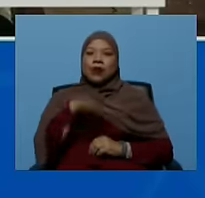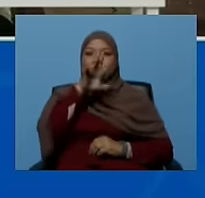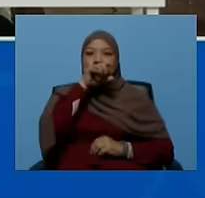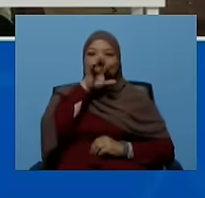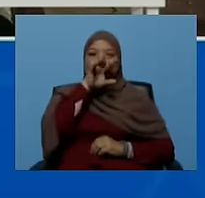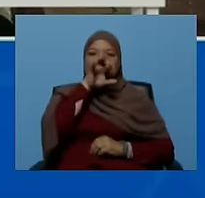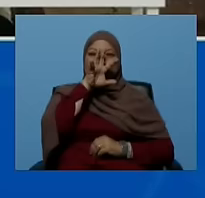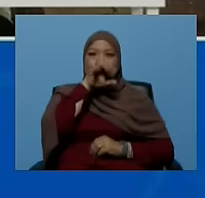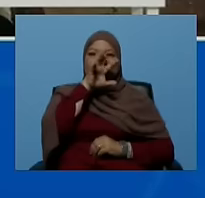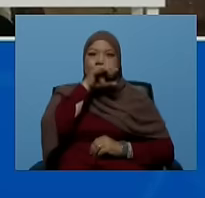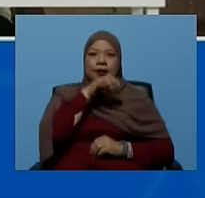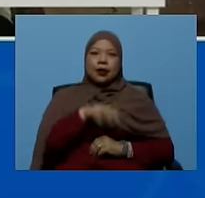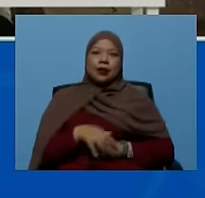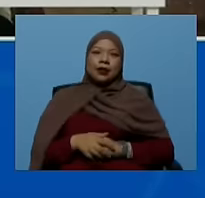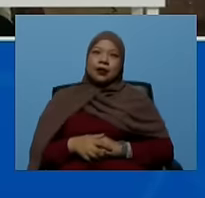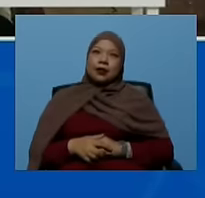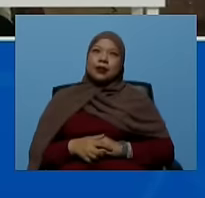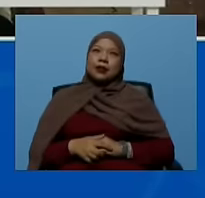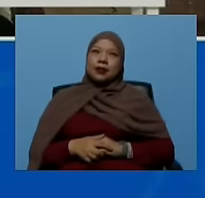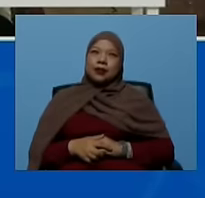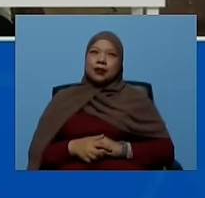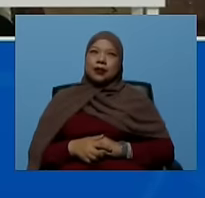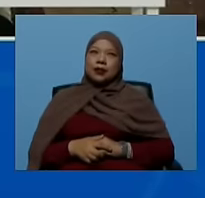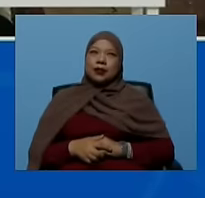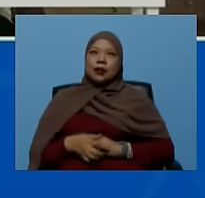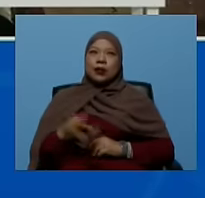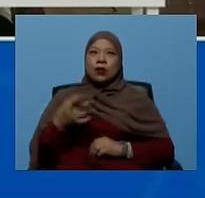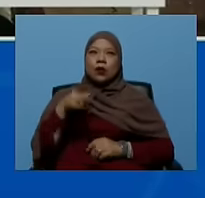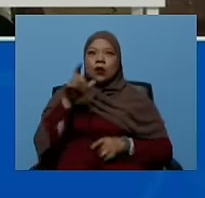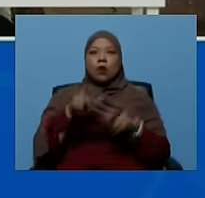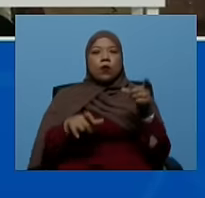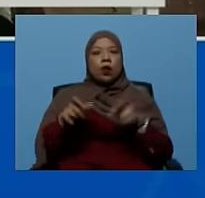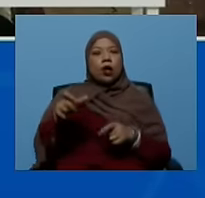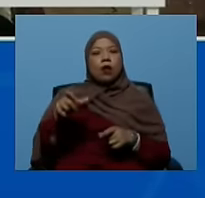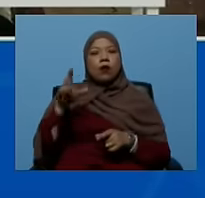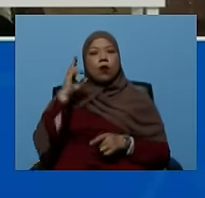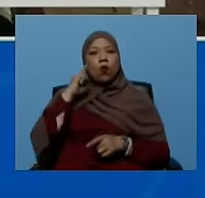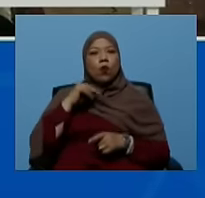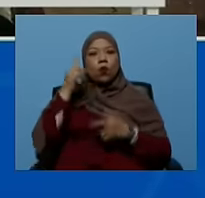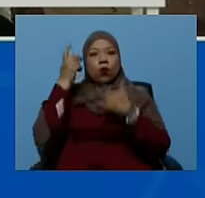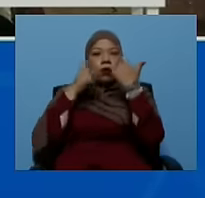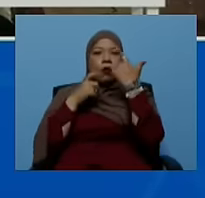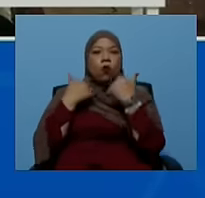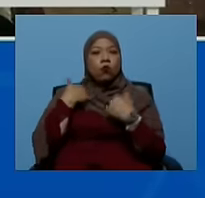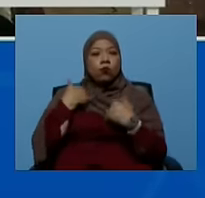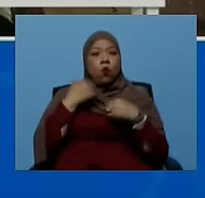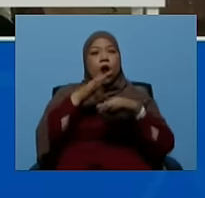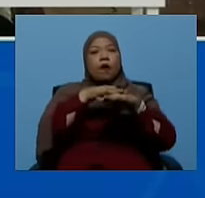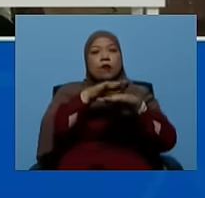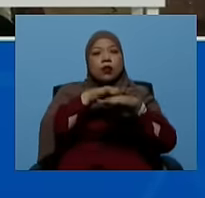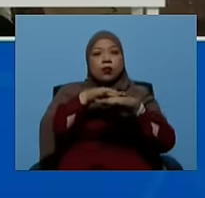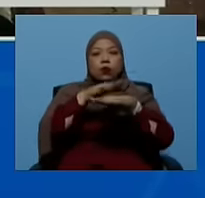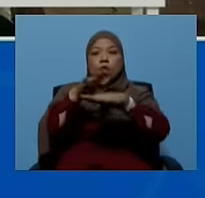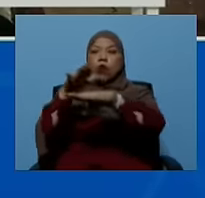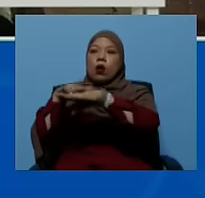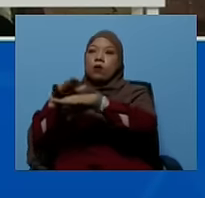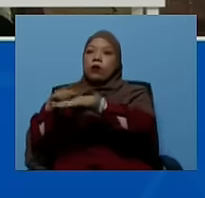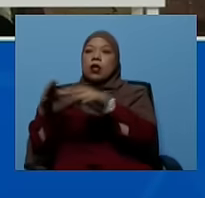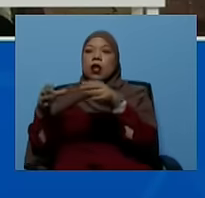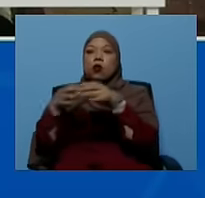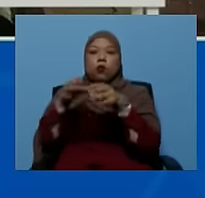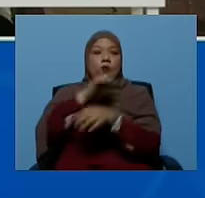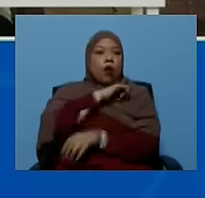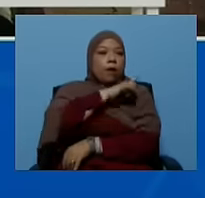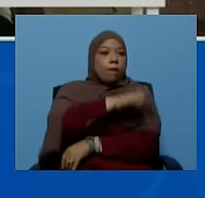popular sea protagonista de las bricom miles yo le hago un llamado al poder popular